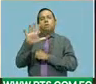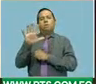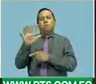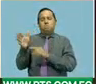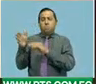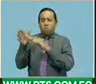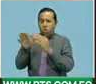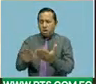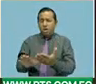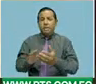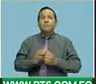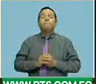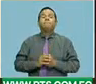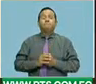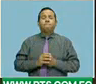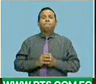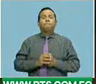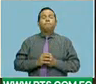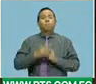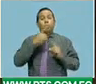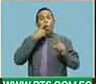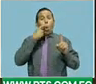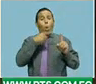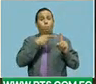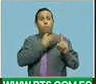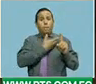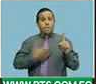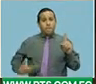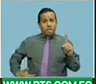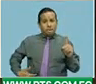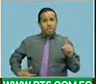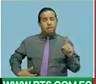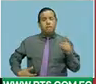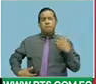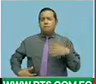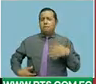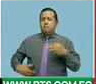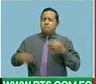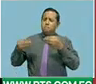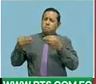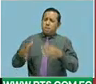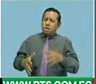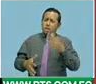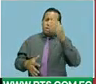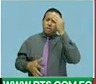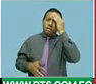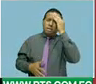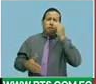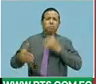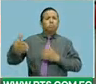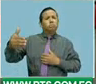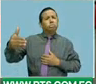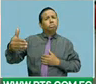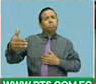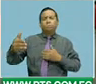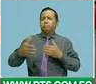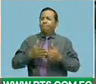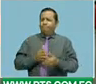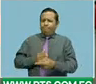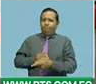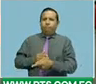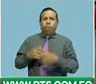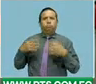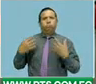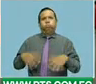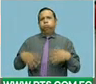reaccionó el presidente Manuel López Obrador ante la pérdida del talentoso artista de 1,55 m de estatura, pero grande a la hora